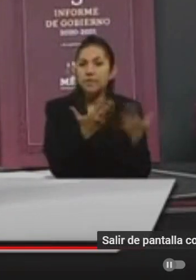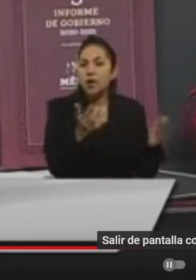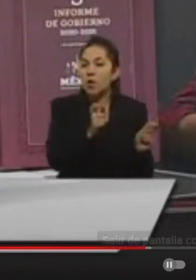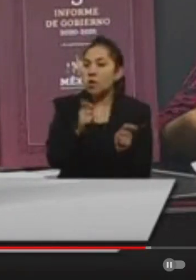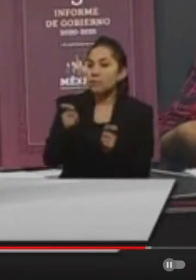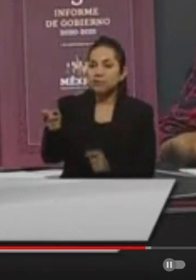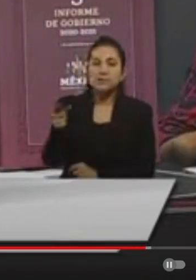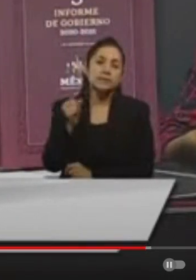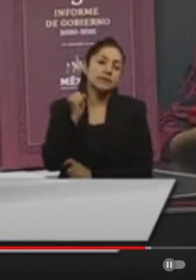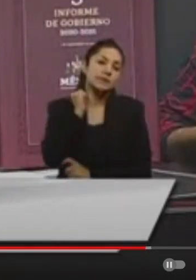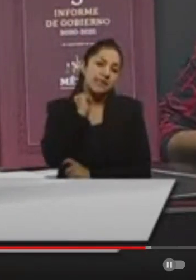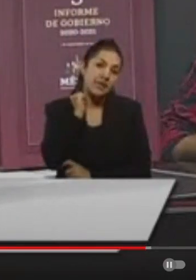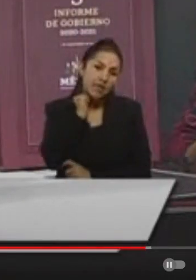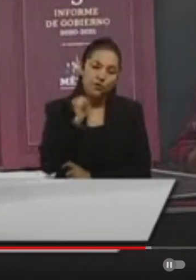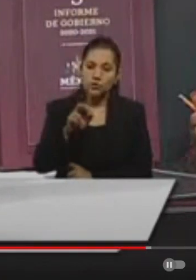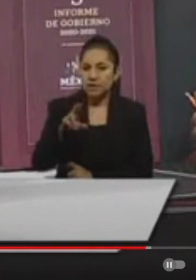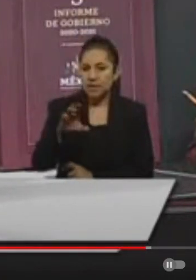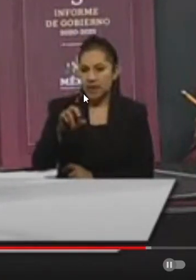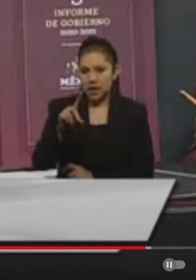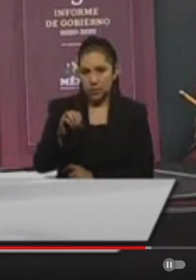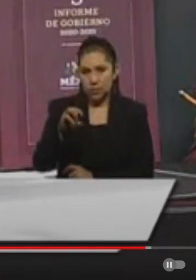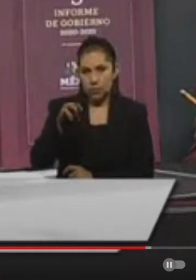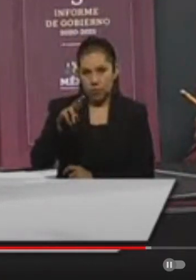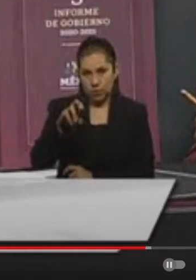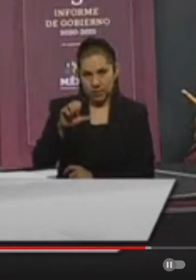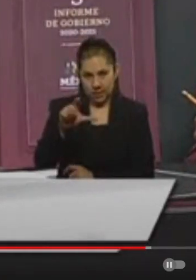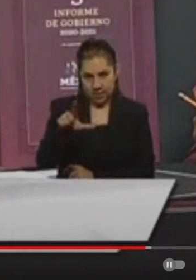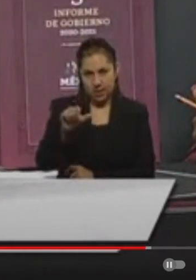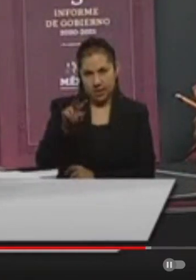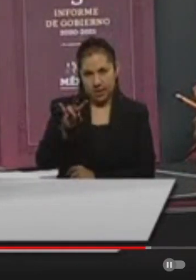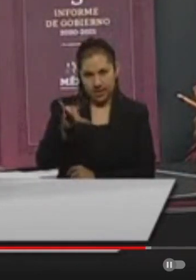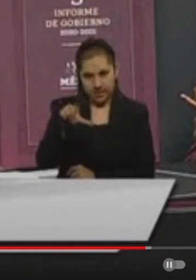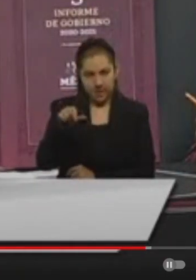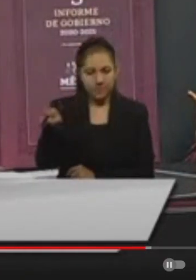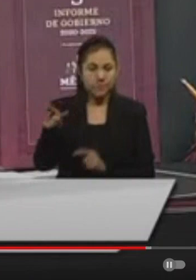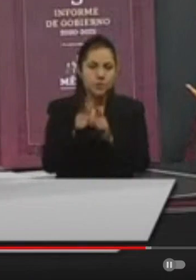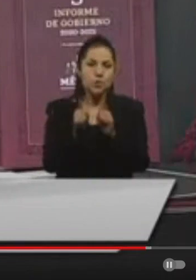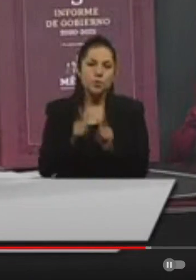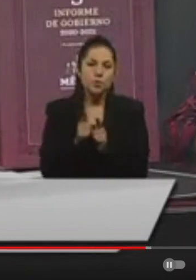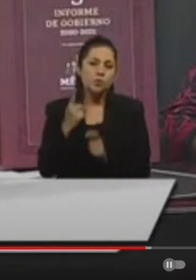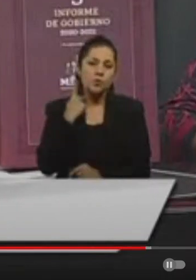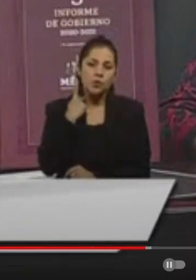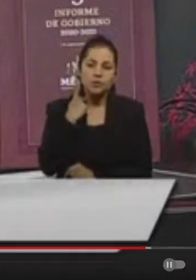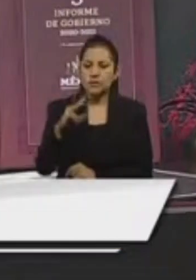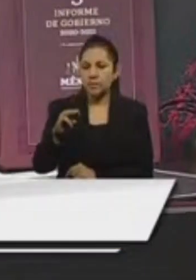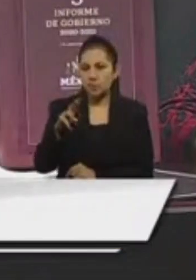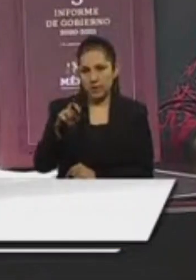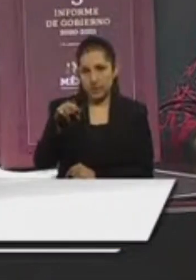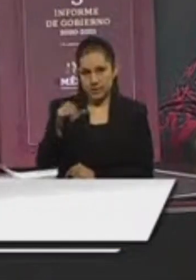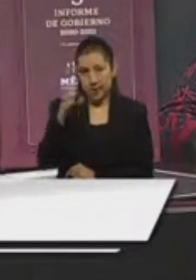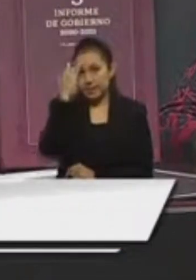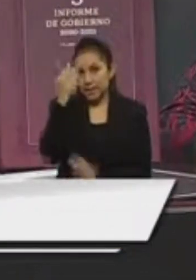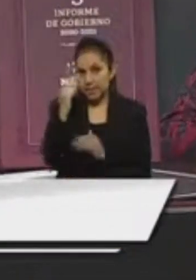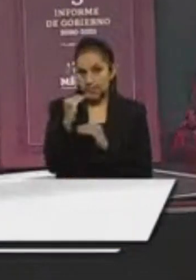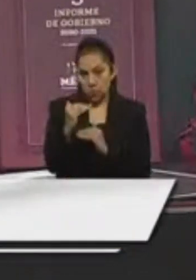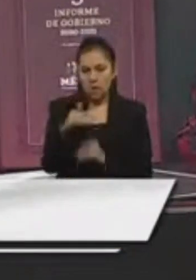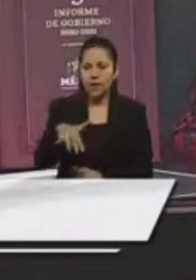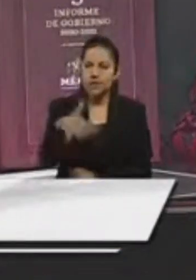senador Ricardo Monreal Ávila, del Grupo Parlamentario de Morena, hasta por 15